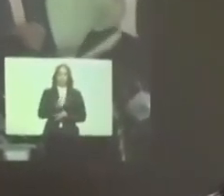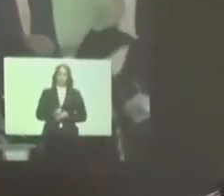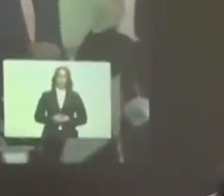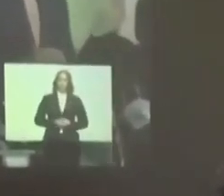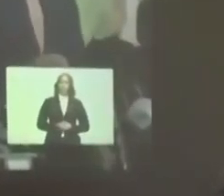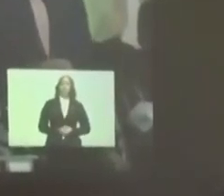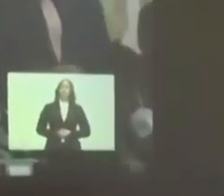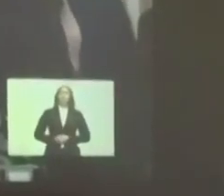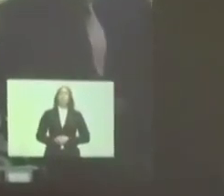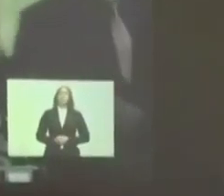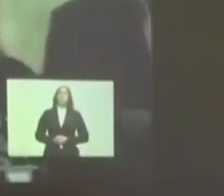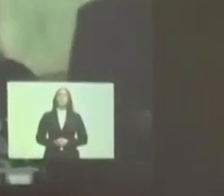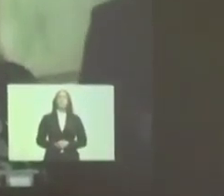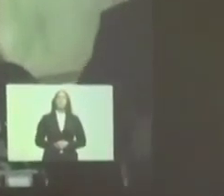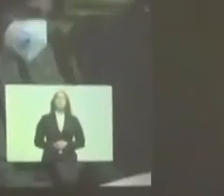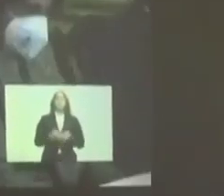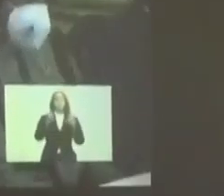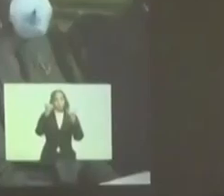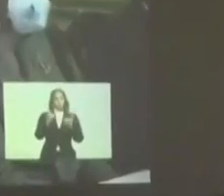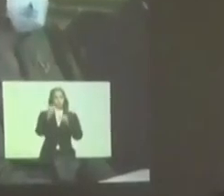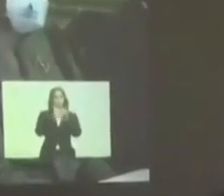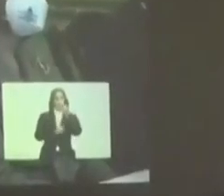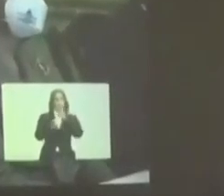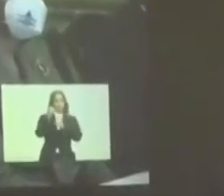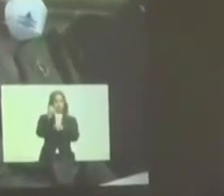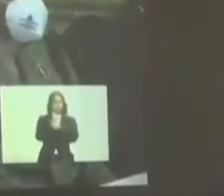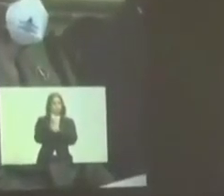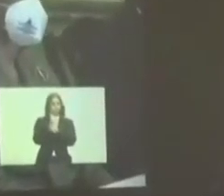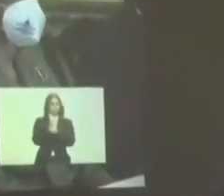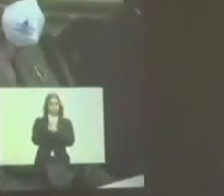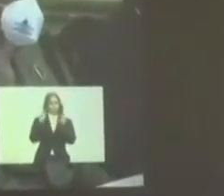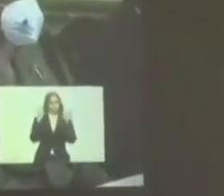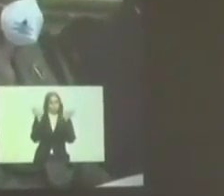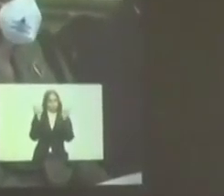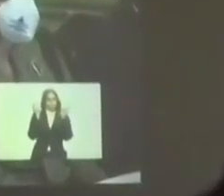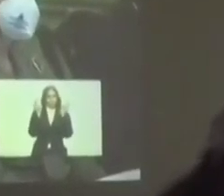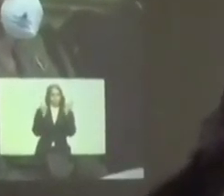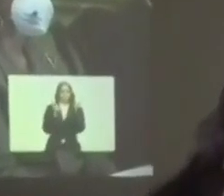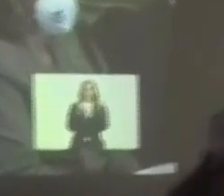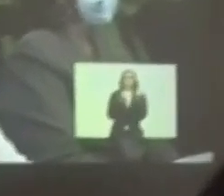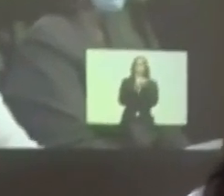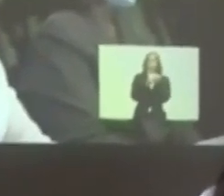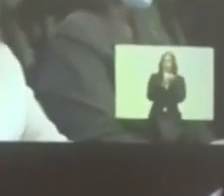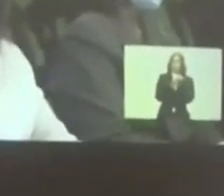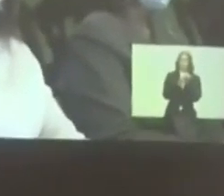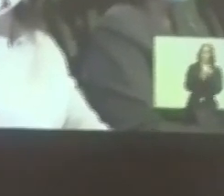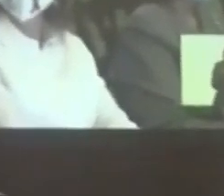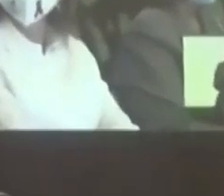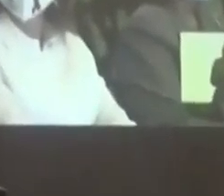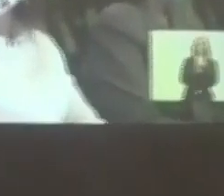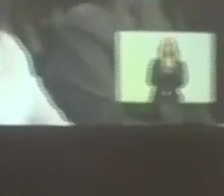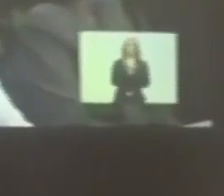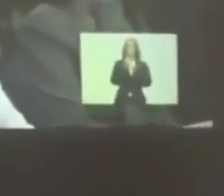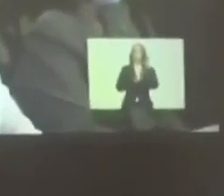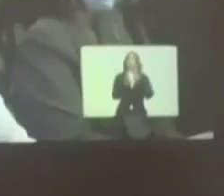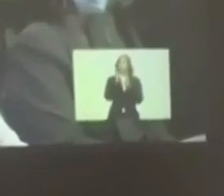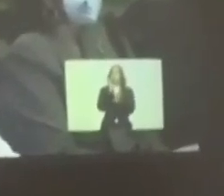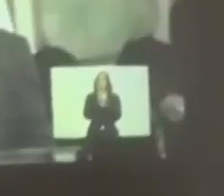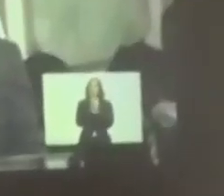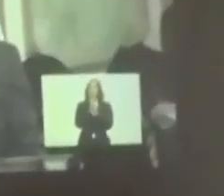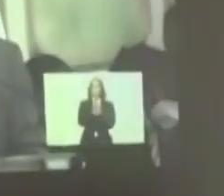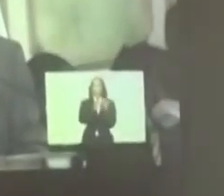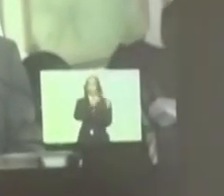Tenemos que seguir concientizando a la población generalmente. Bien, ahí escucharon ustedes las declaraciones de la